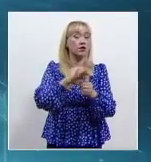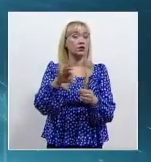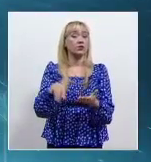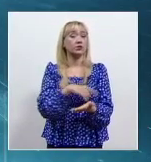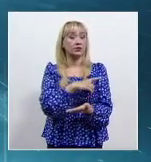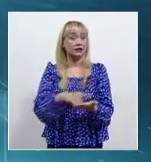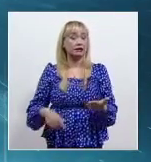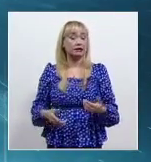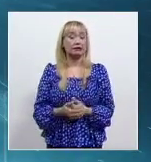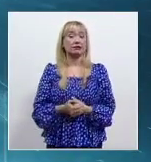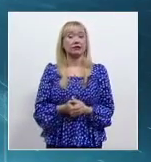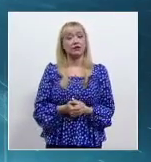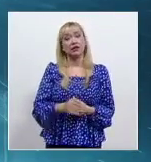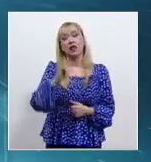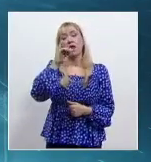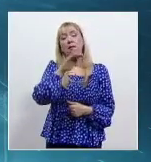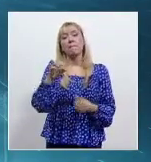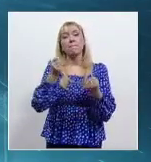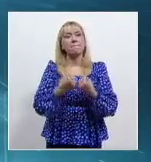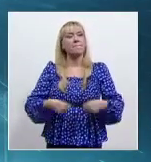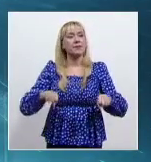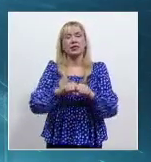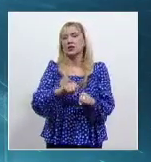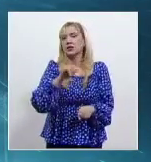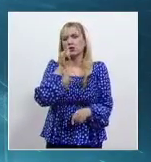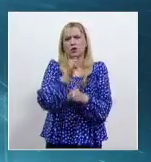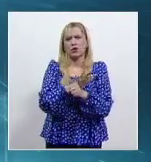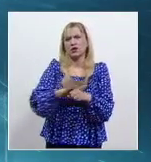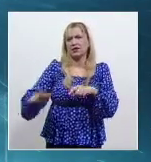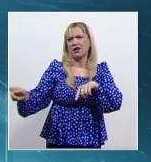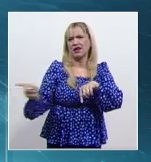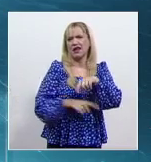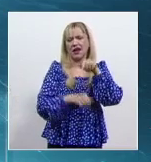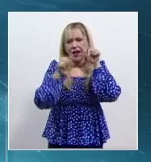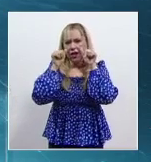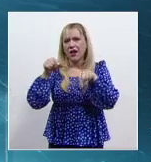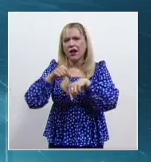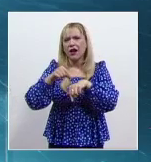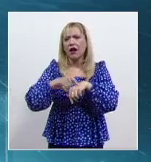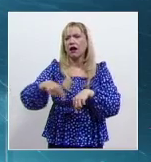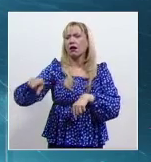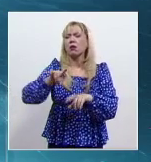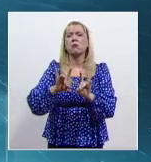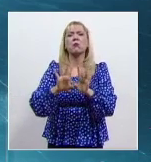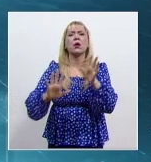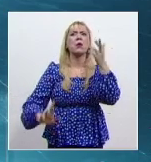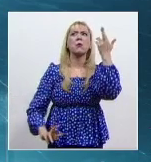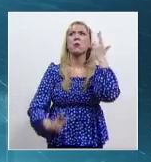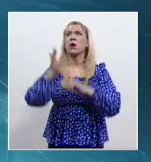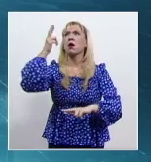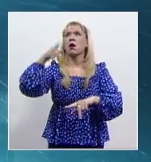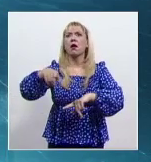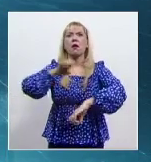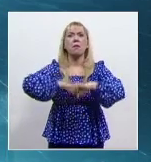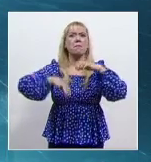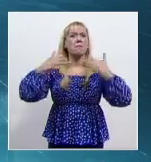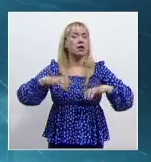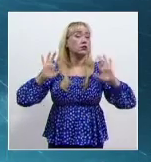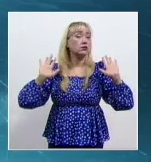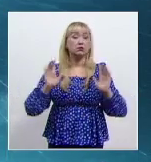El Seguro Social no puede suspender servicios de salud a trabajadores en huelga, determinó la segunda